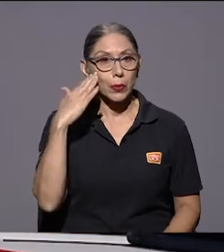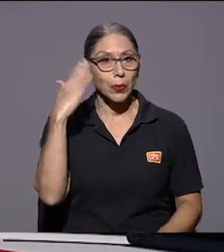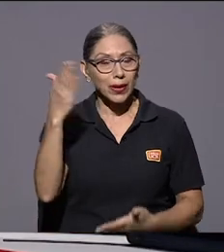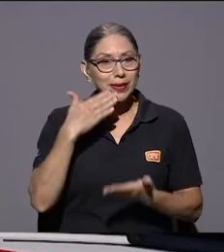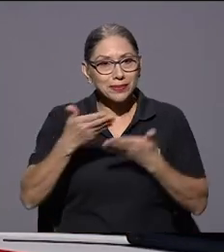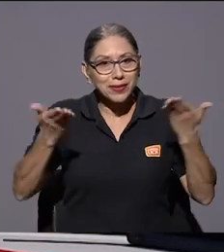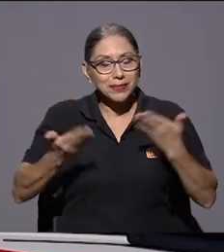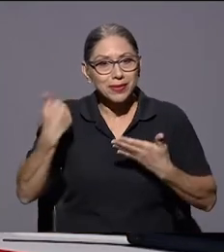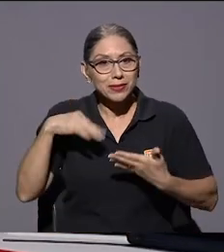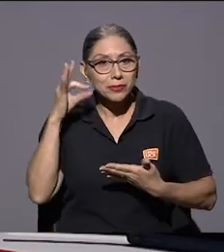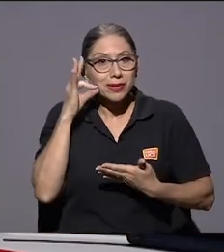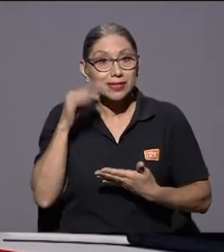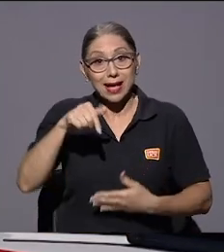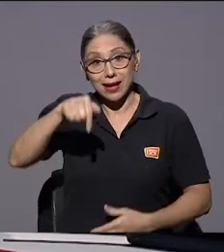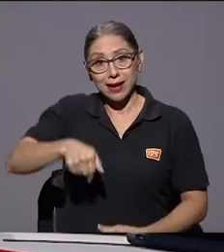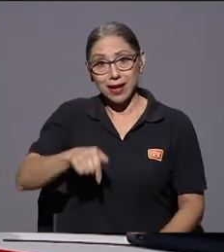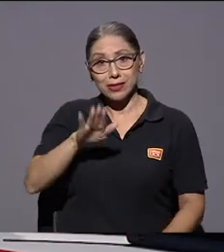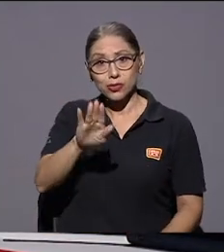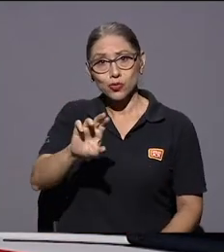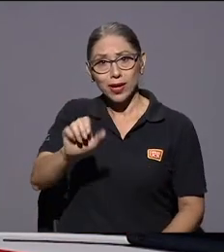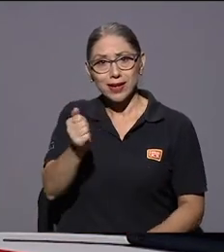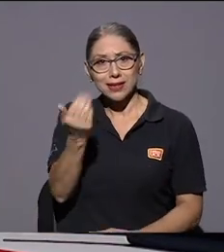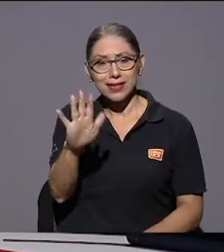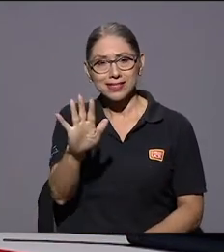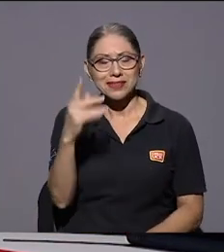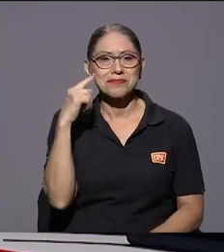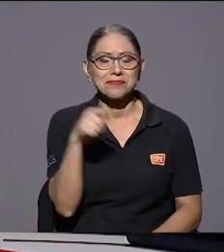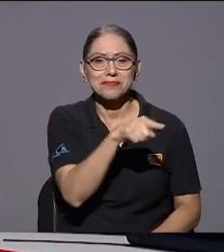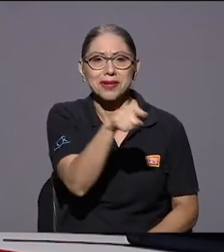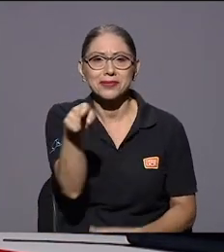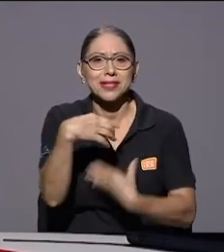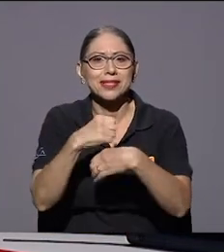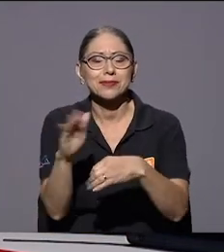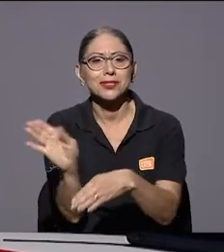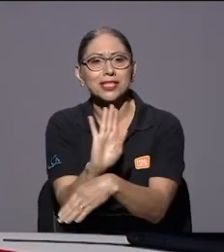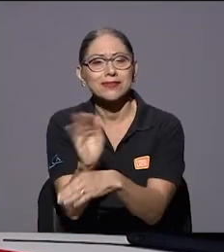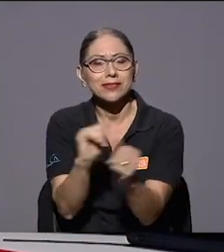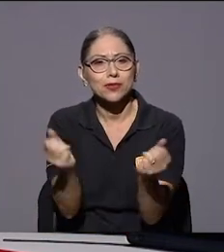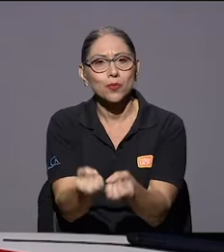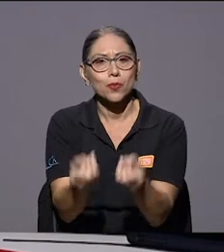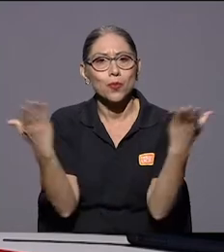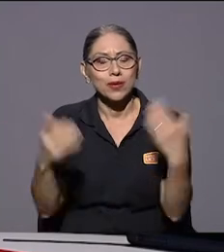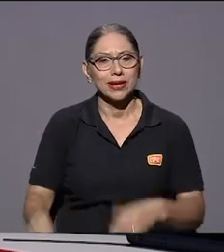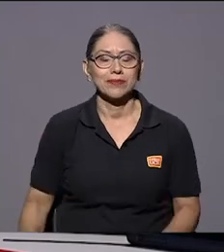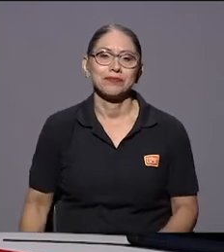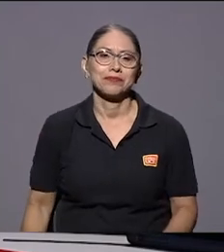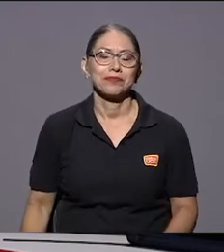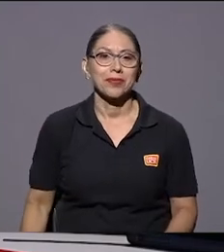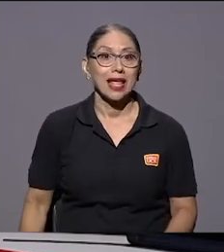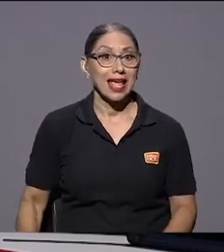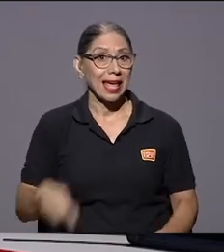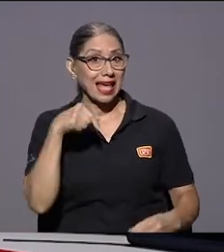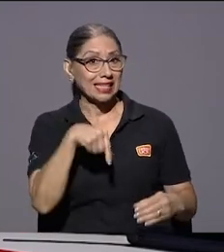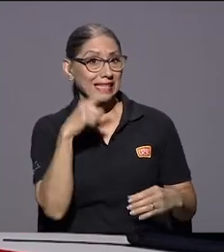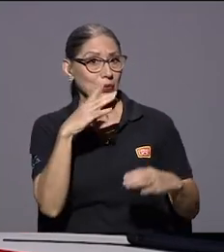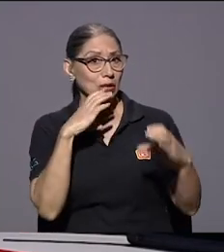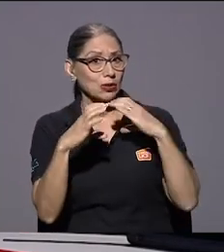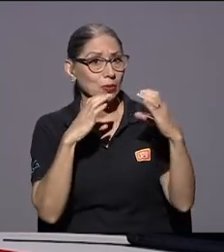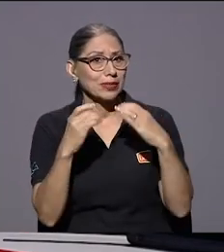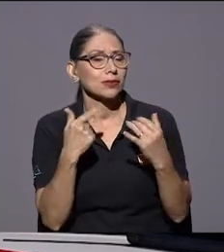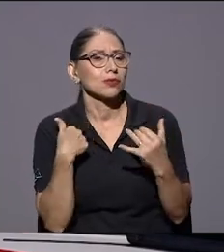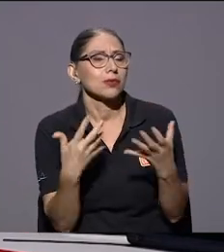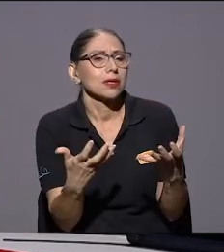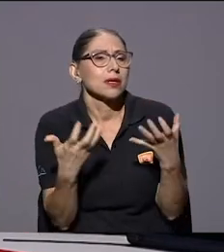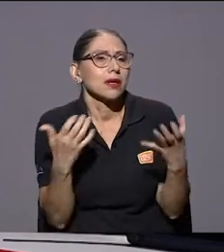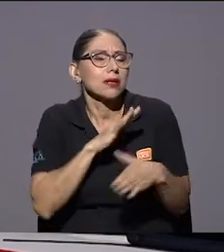Hola, bienvenidos y bienvenidas acá a su canal 15, donde hacemos para ustedes televisión pública. Esta es una de las conversaciones que uno quiere tener durante todo el